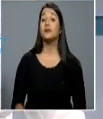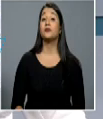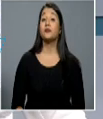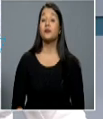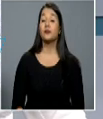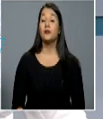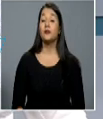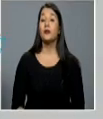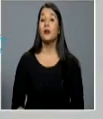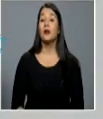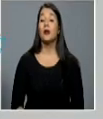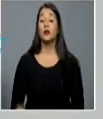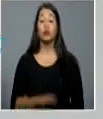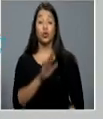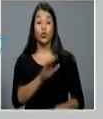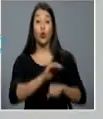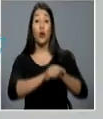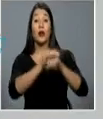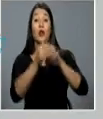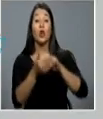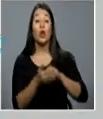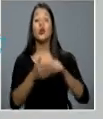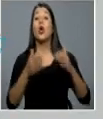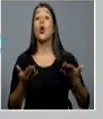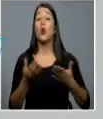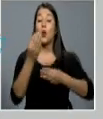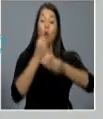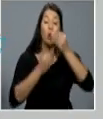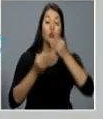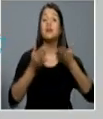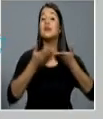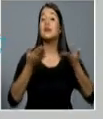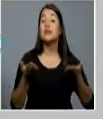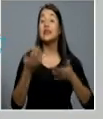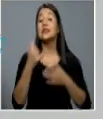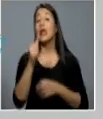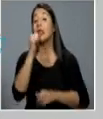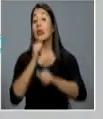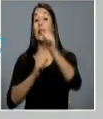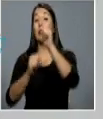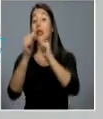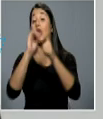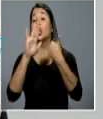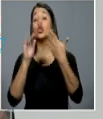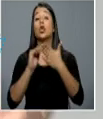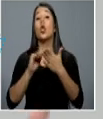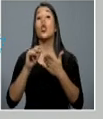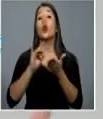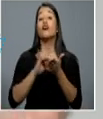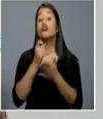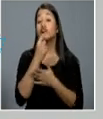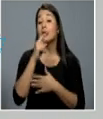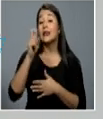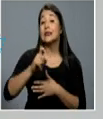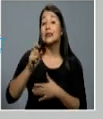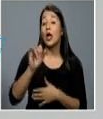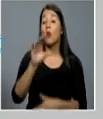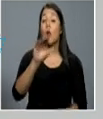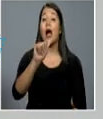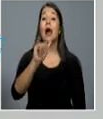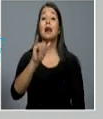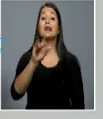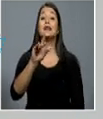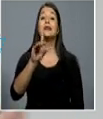sea que su ingesta alimentaria, si está tomando todos los micronutrientes necesarios, por ejemplo el ácido fólico, el